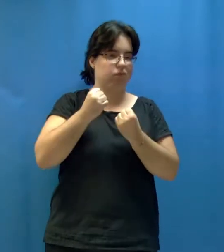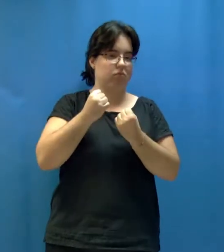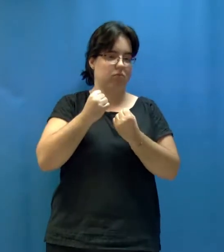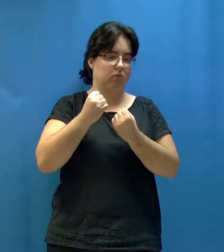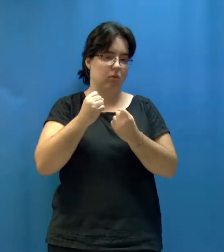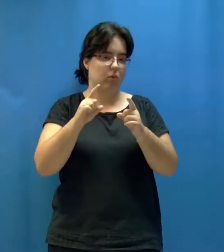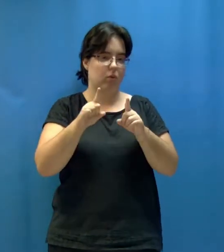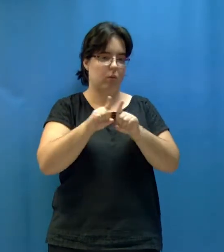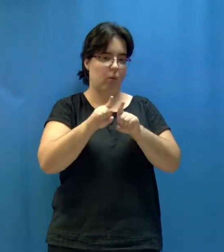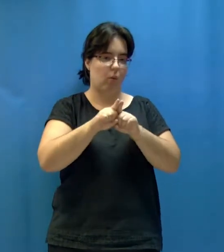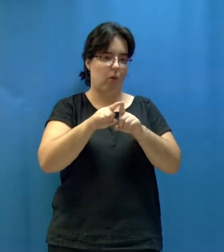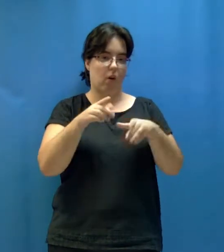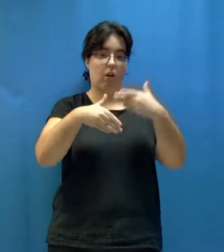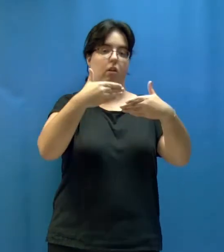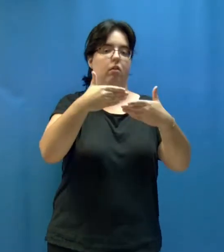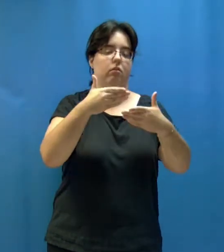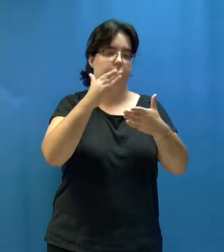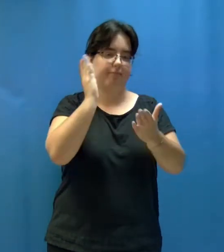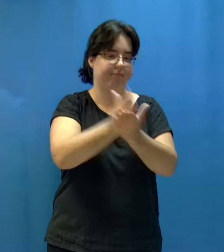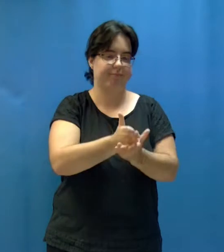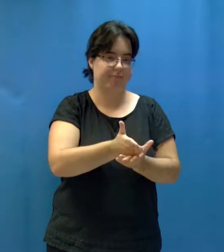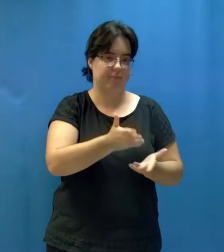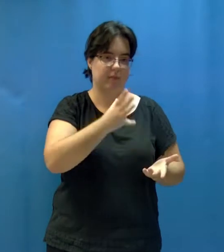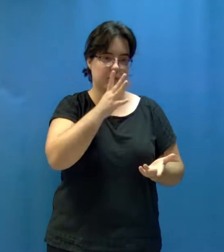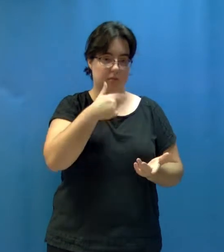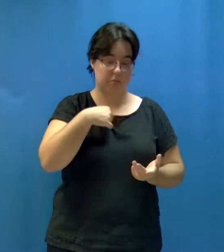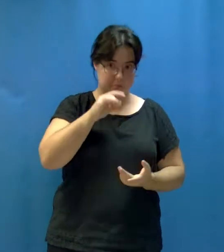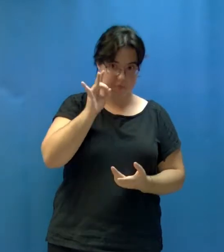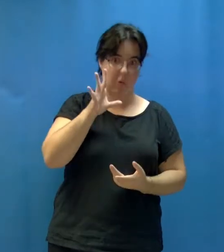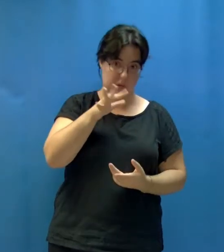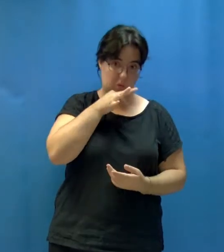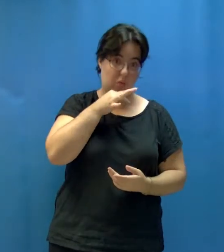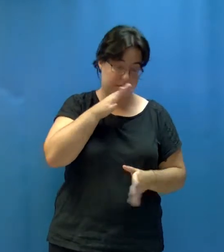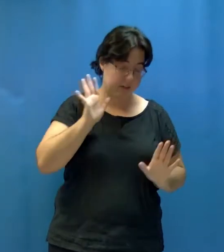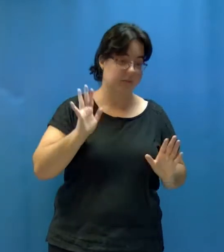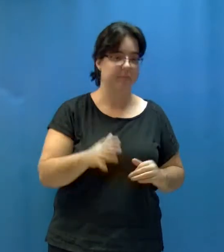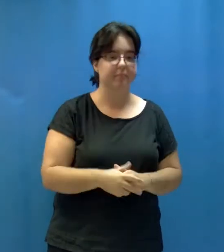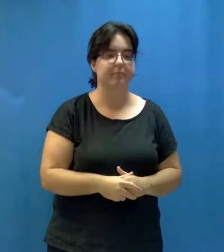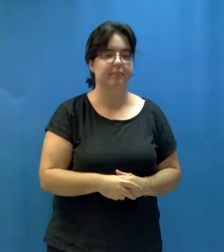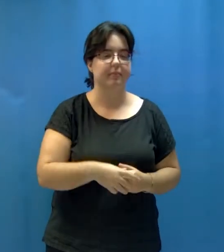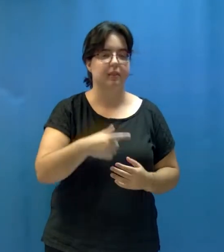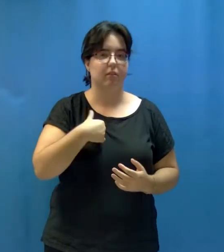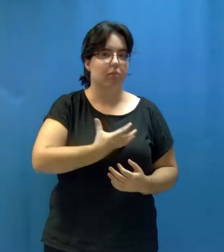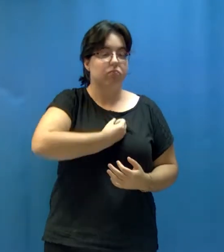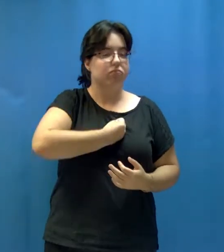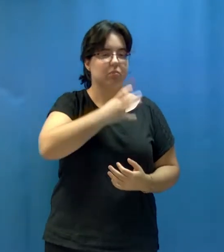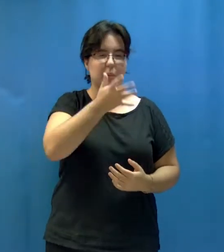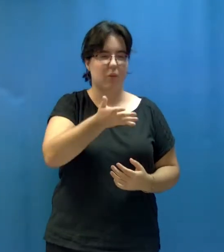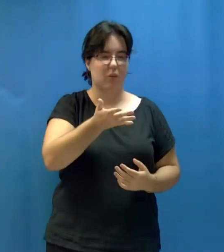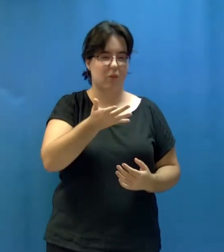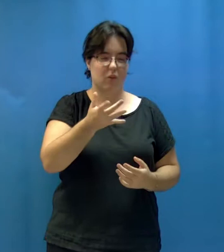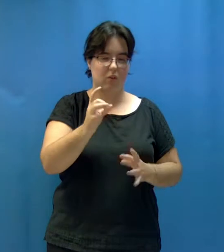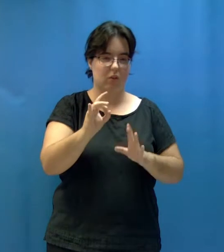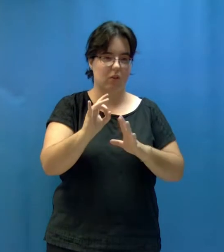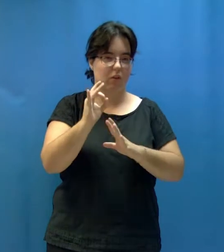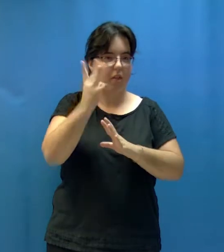pensábamos que no podían decepcionarnos más, nos siguen sorprendiendo. Y es una enorme decepción porque con esta iniciativa que proponíamos